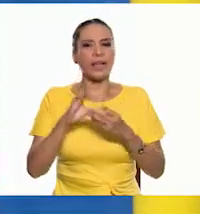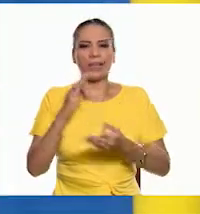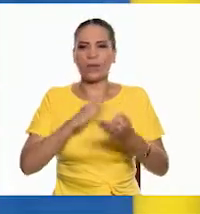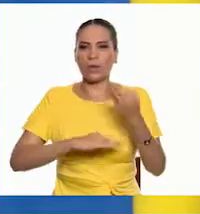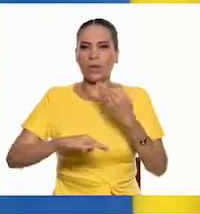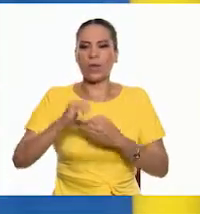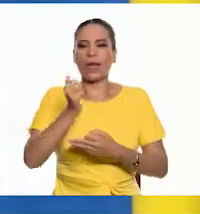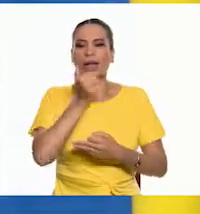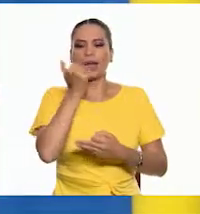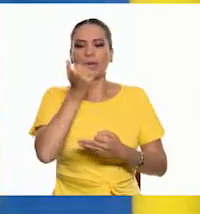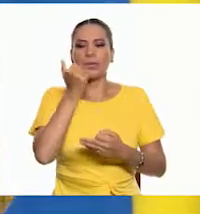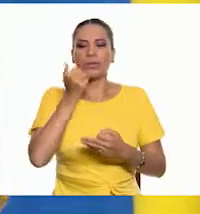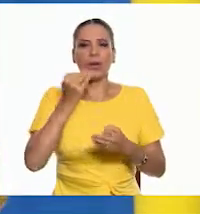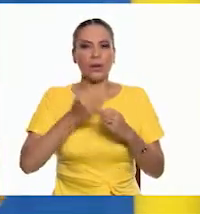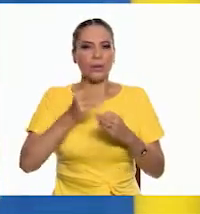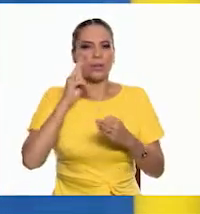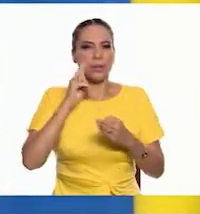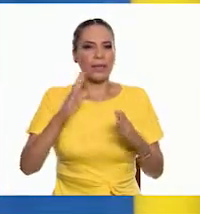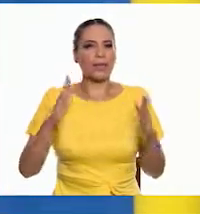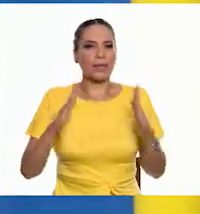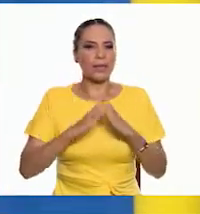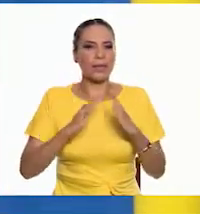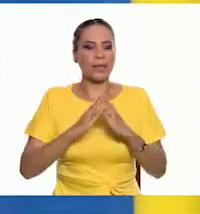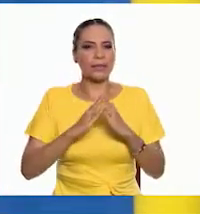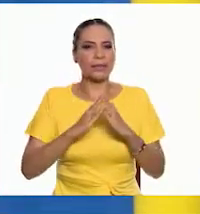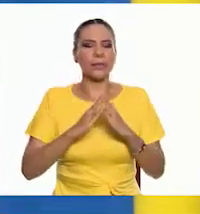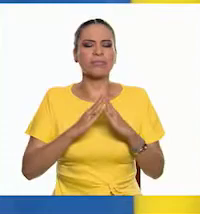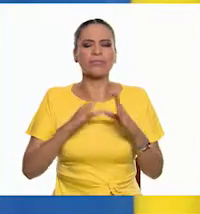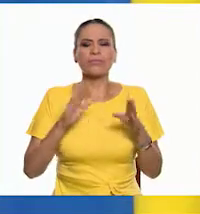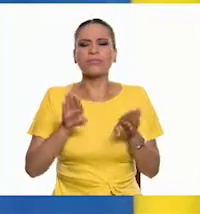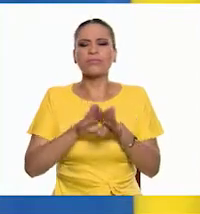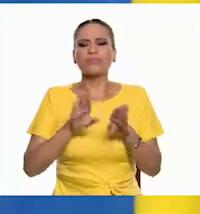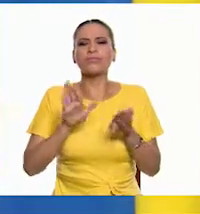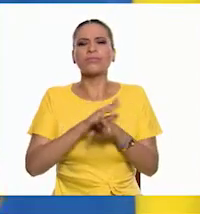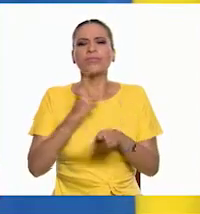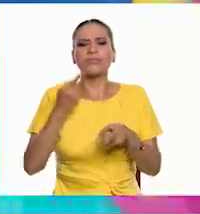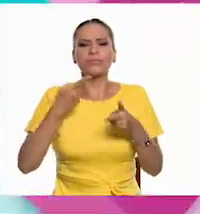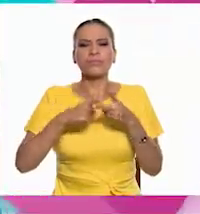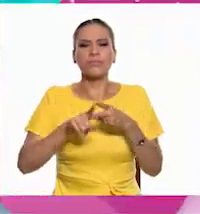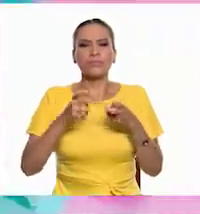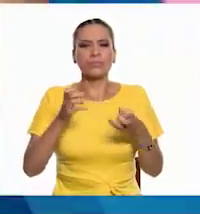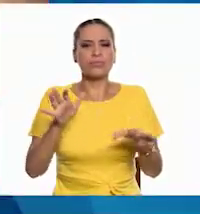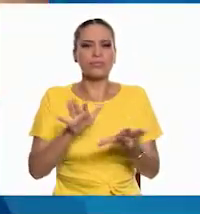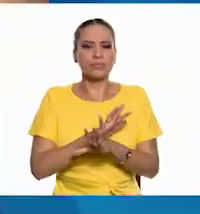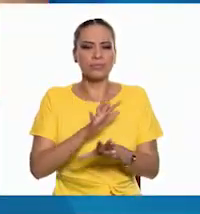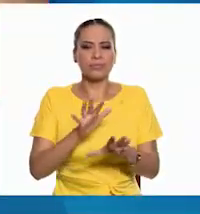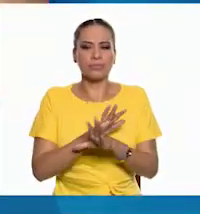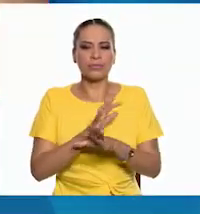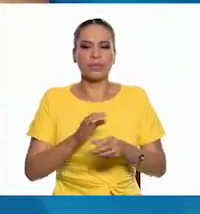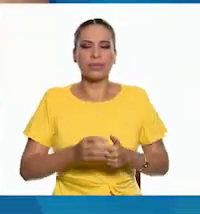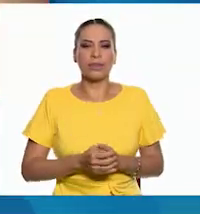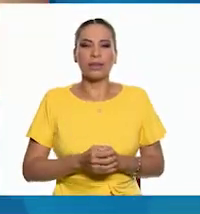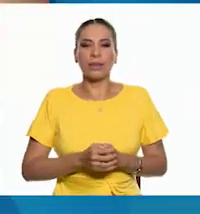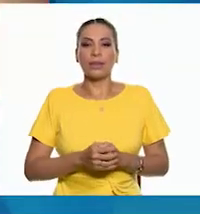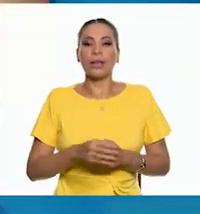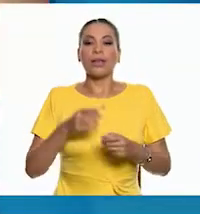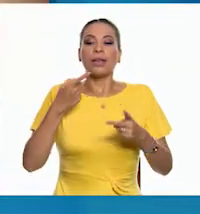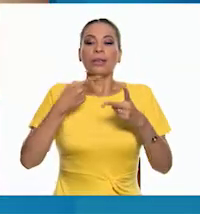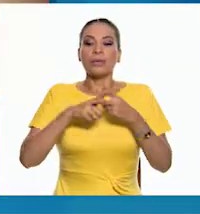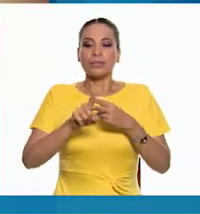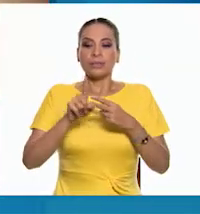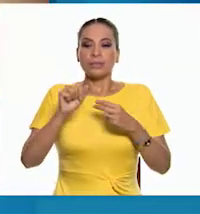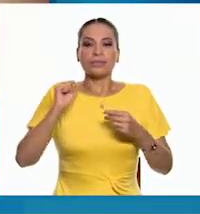las alumnas y alumnos que nos ven desde casa cómo y por qué comenzaron estas reformas. A principios del